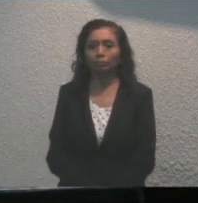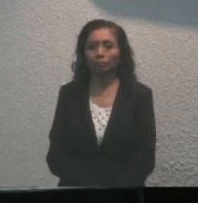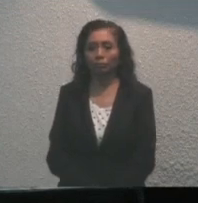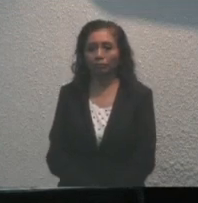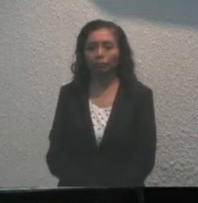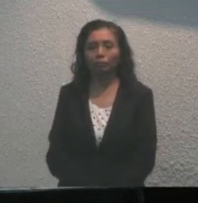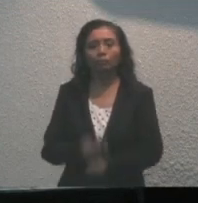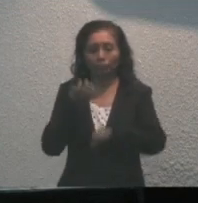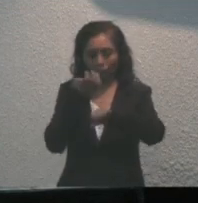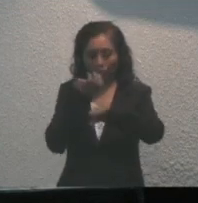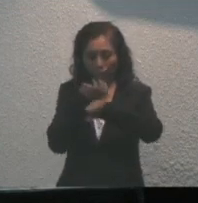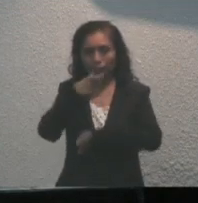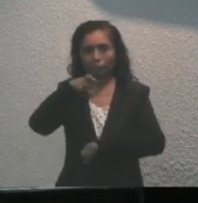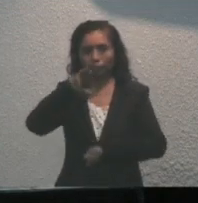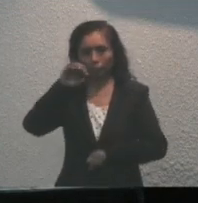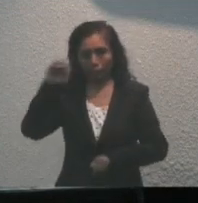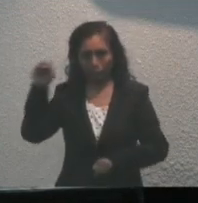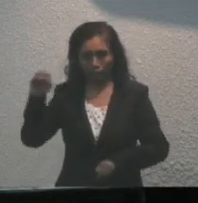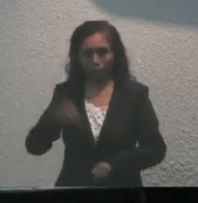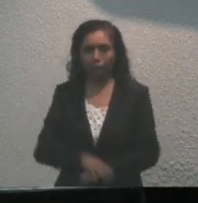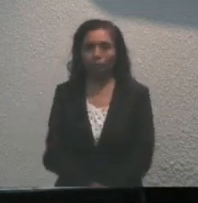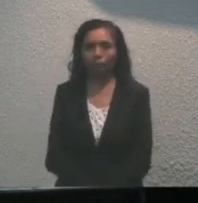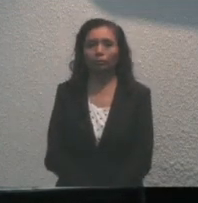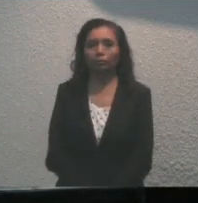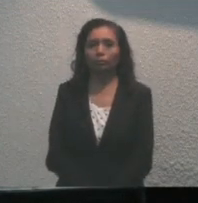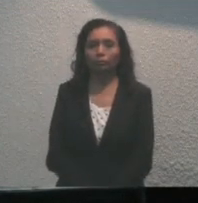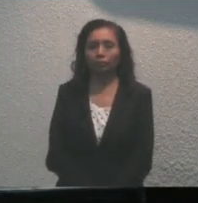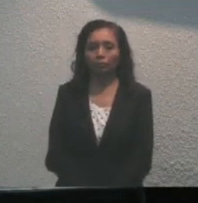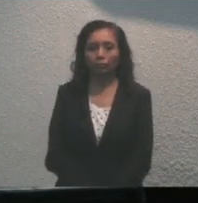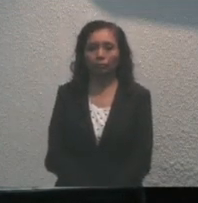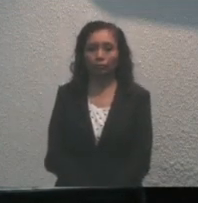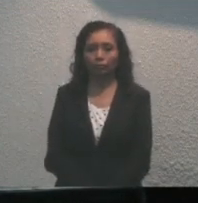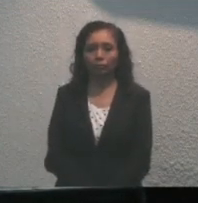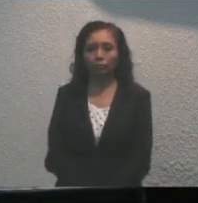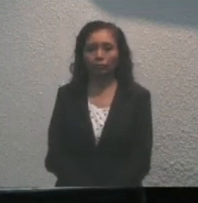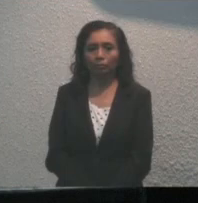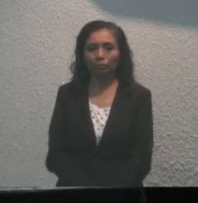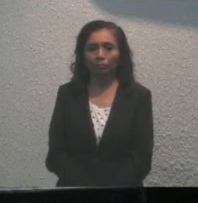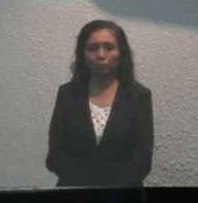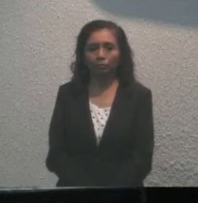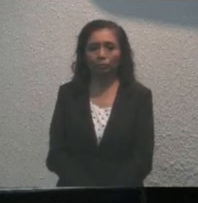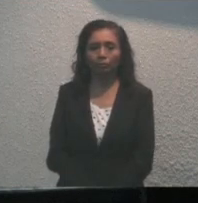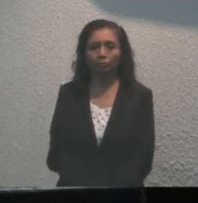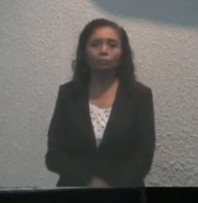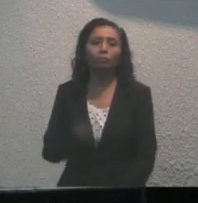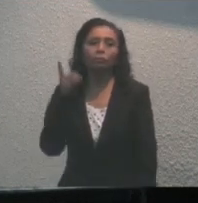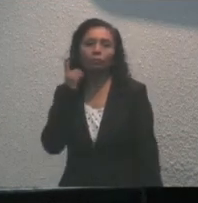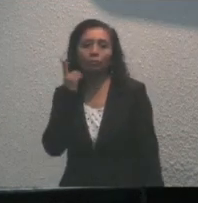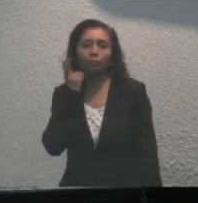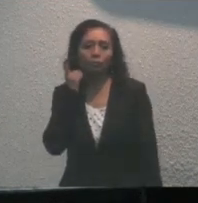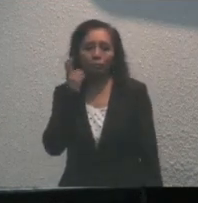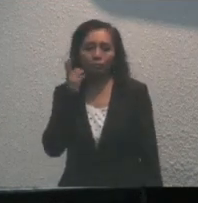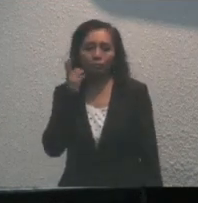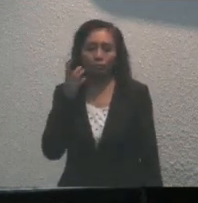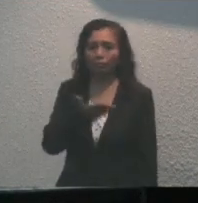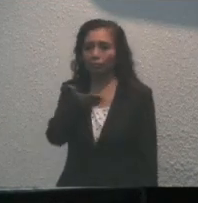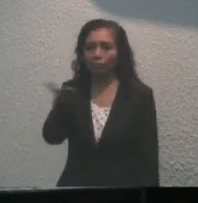Superior de Justicia del Estado de la Judicatura del Estado de Quintana Roo, los diputados